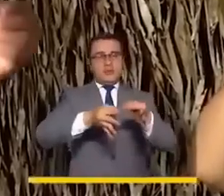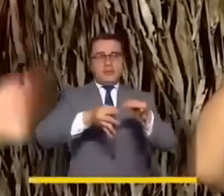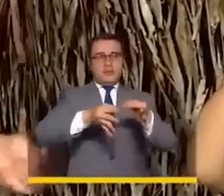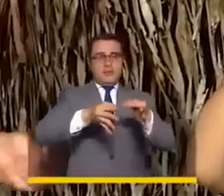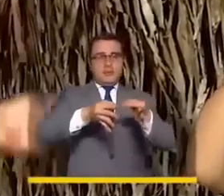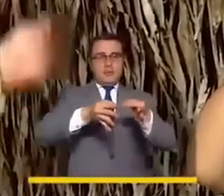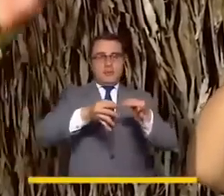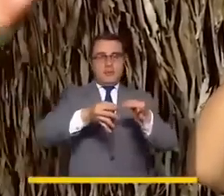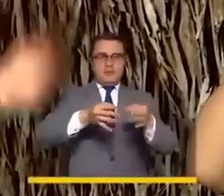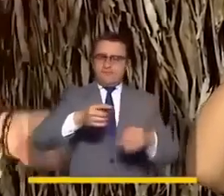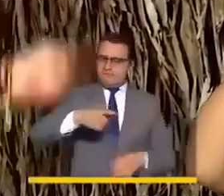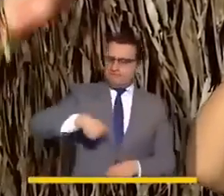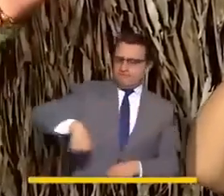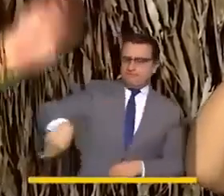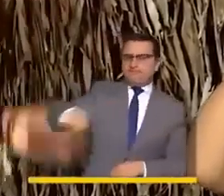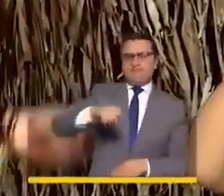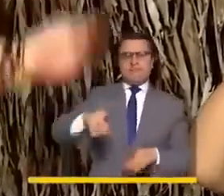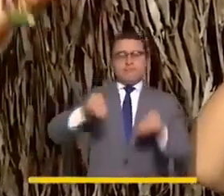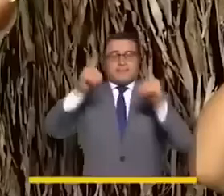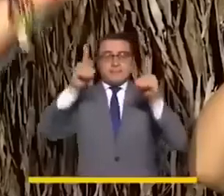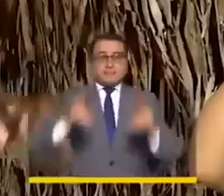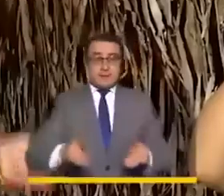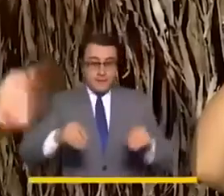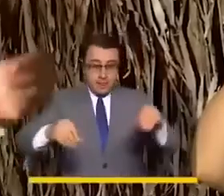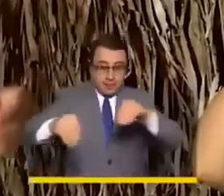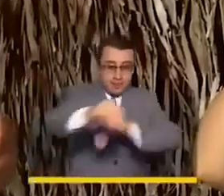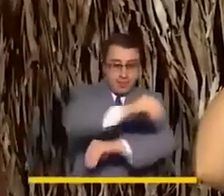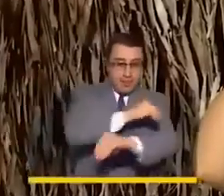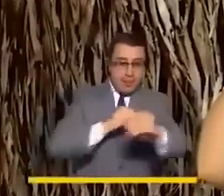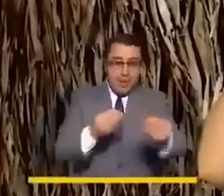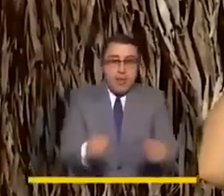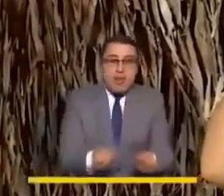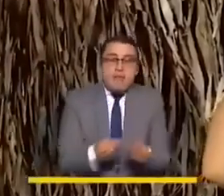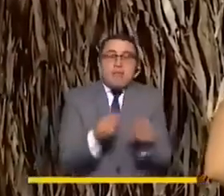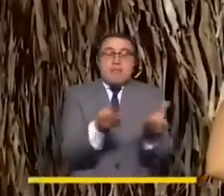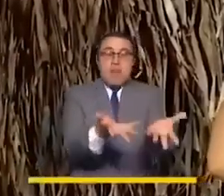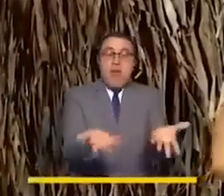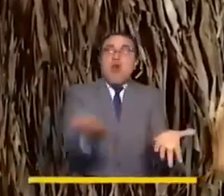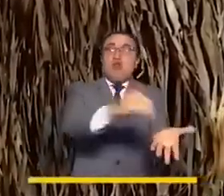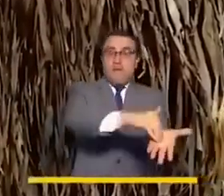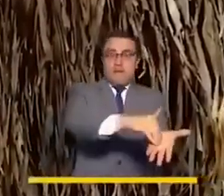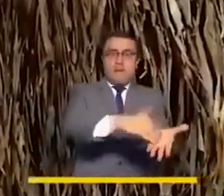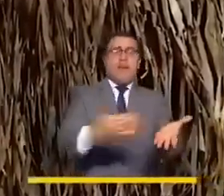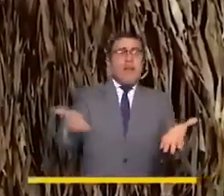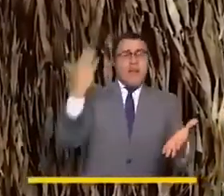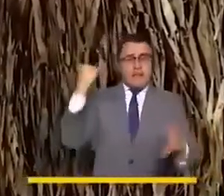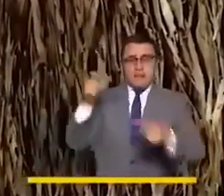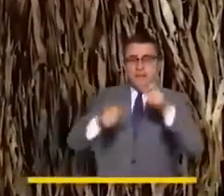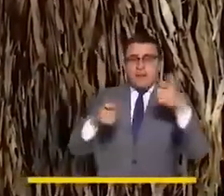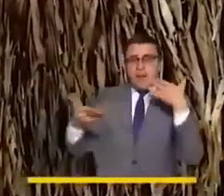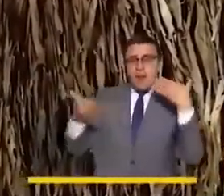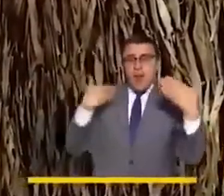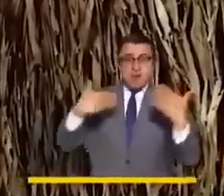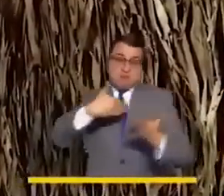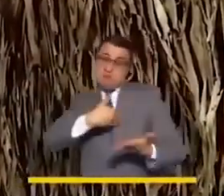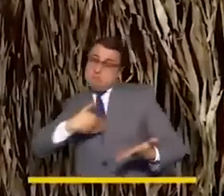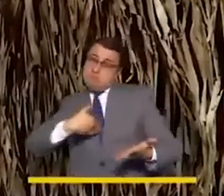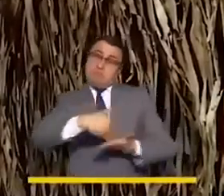y decidieron que debía restituirse la tierra que se le había quitado a los campesinos y